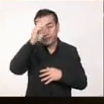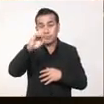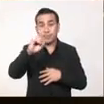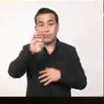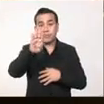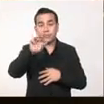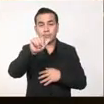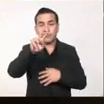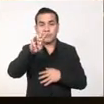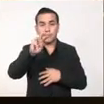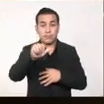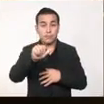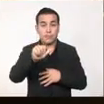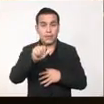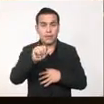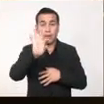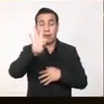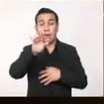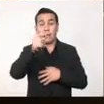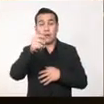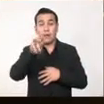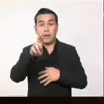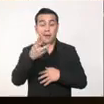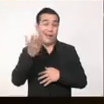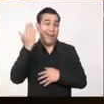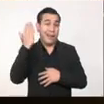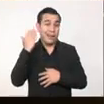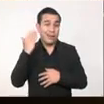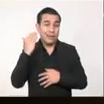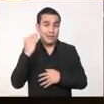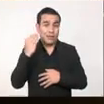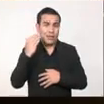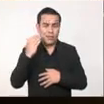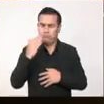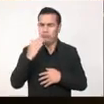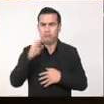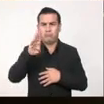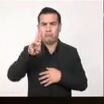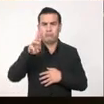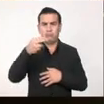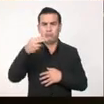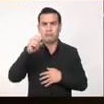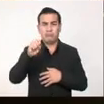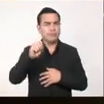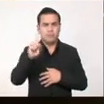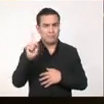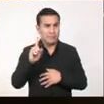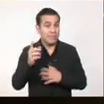Obama no dejó al fiscal de Bush, él llega y pone el de él.